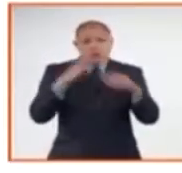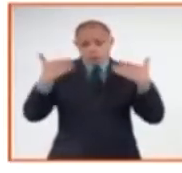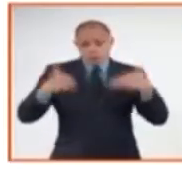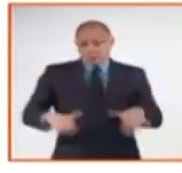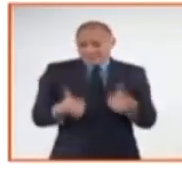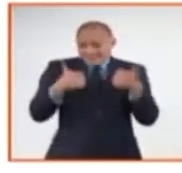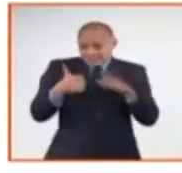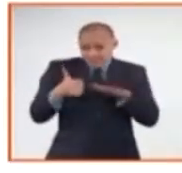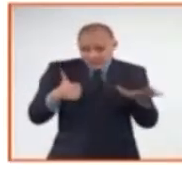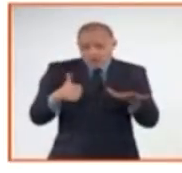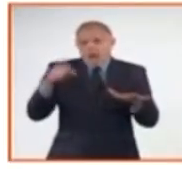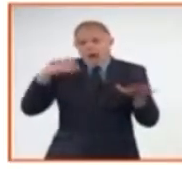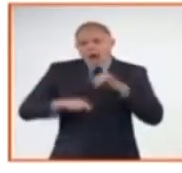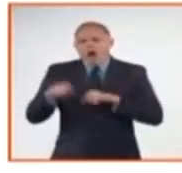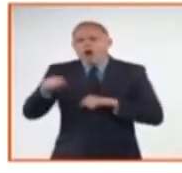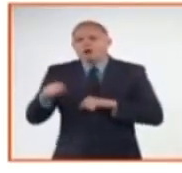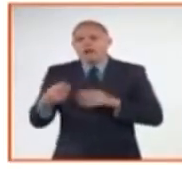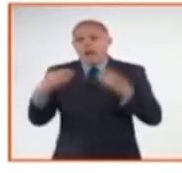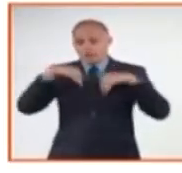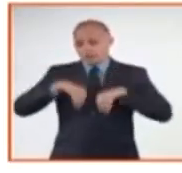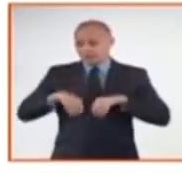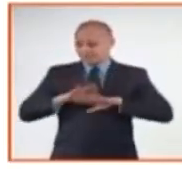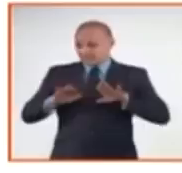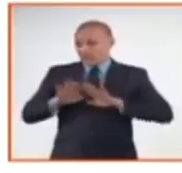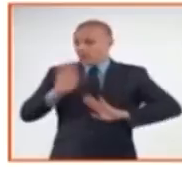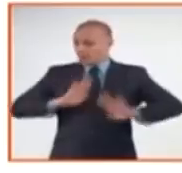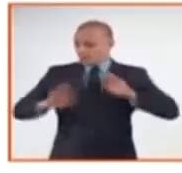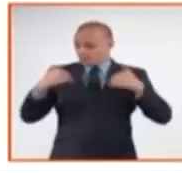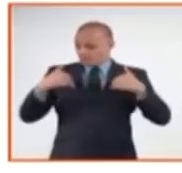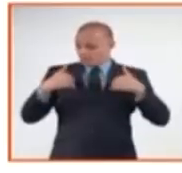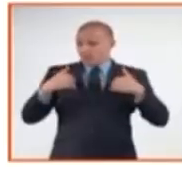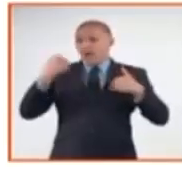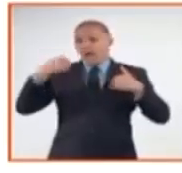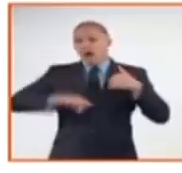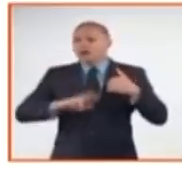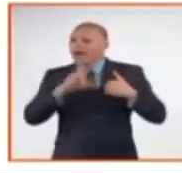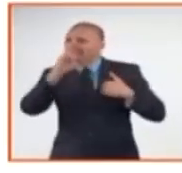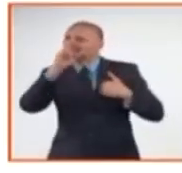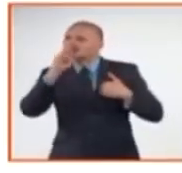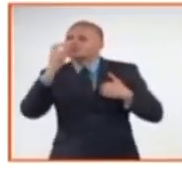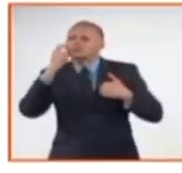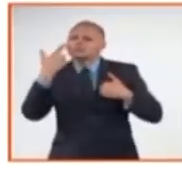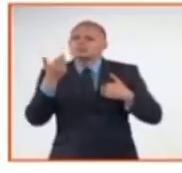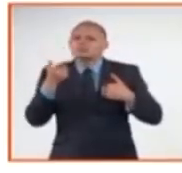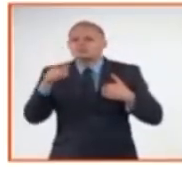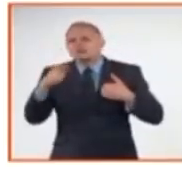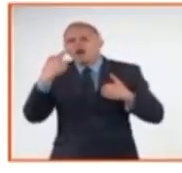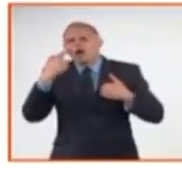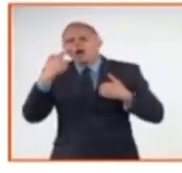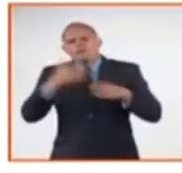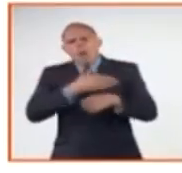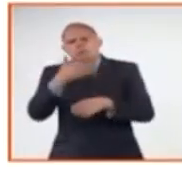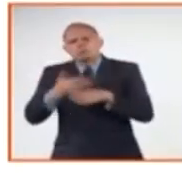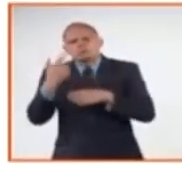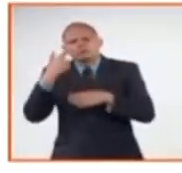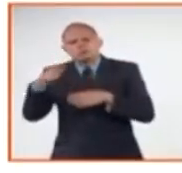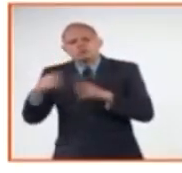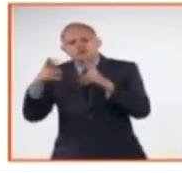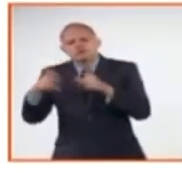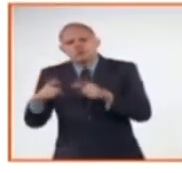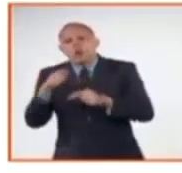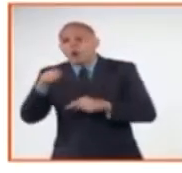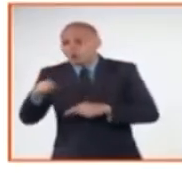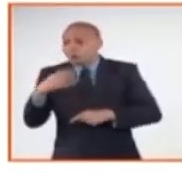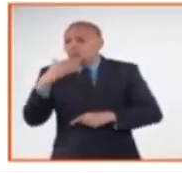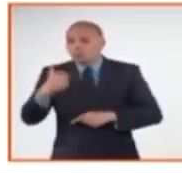mambisa que observamos que se repetirá el resultado de que había se mantenía la capacidad de los sueros de estos individuos